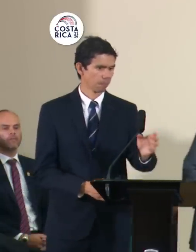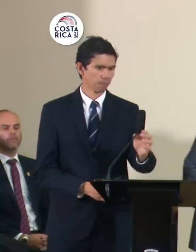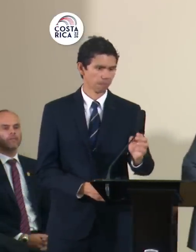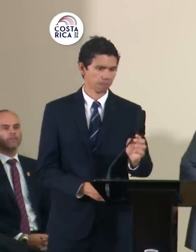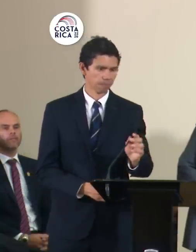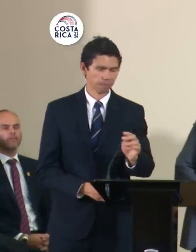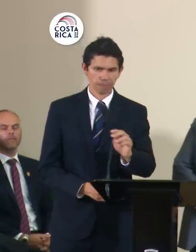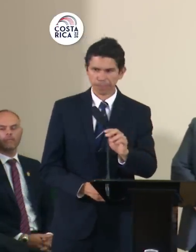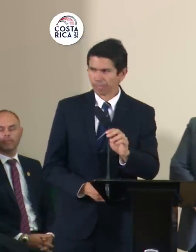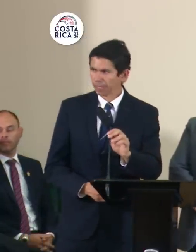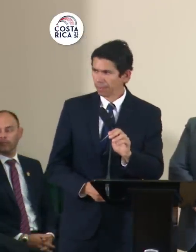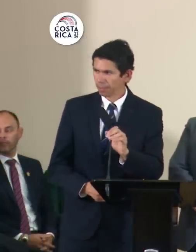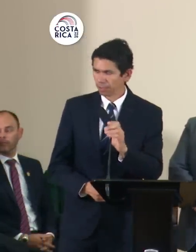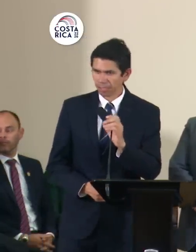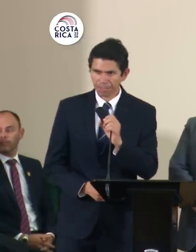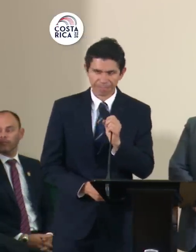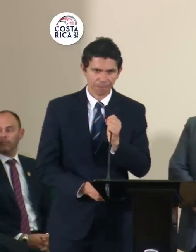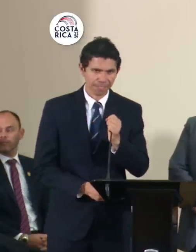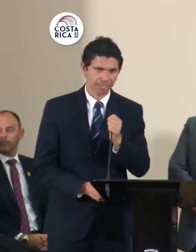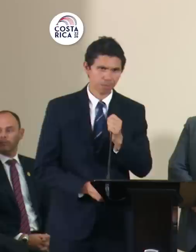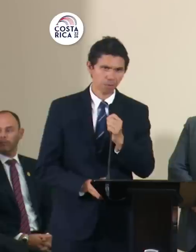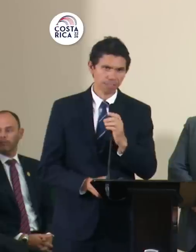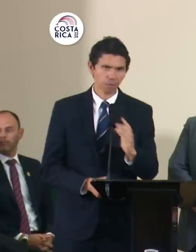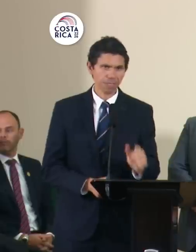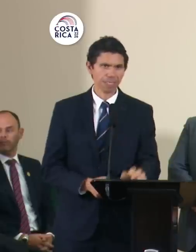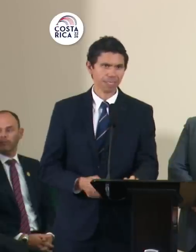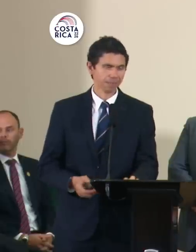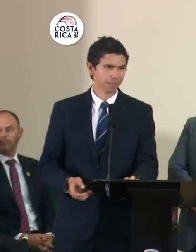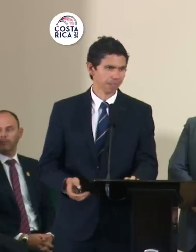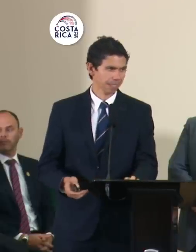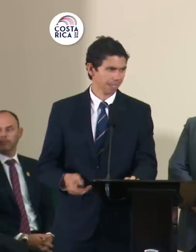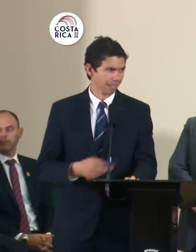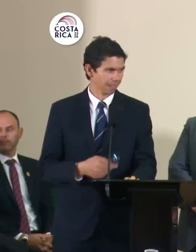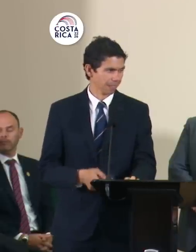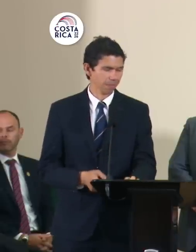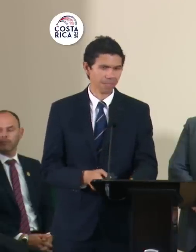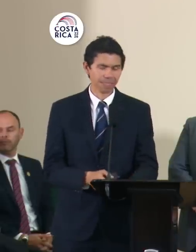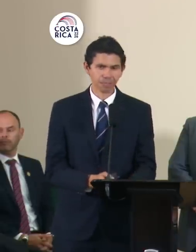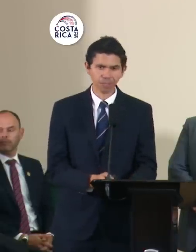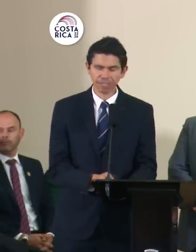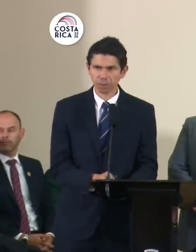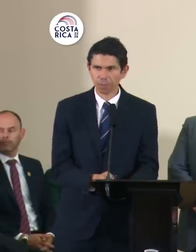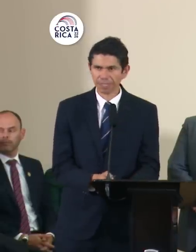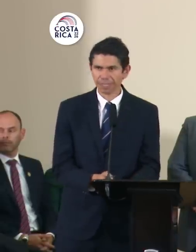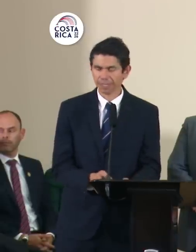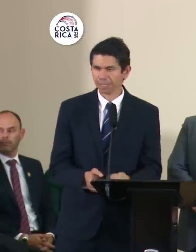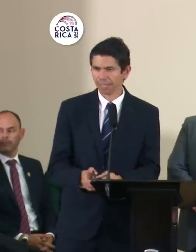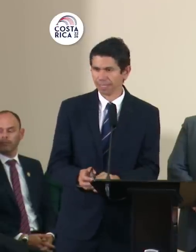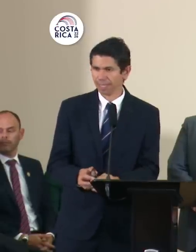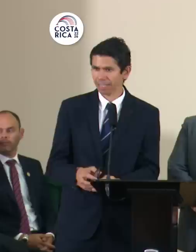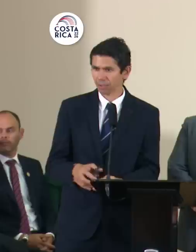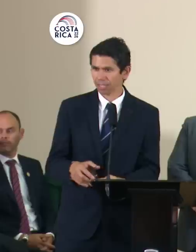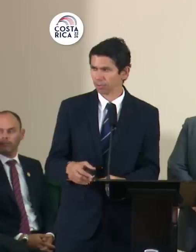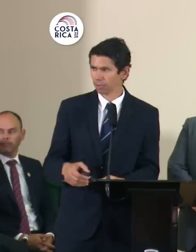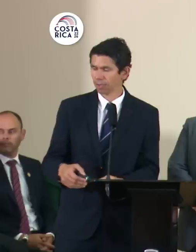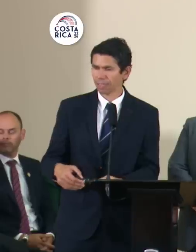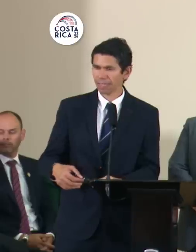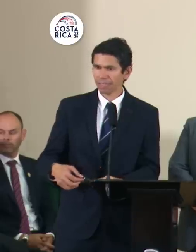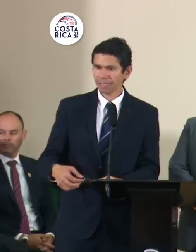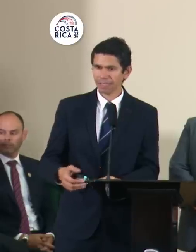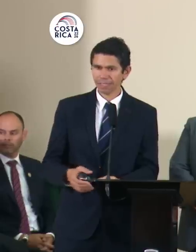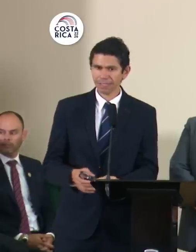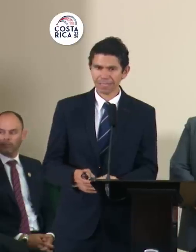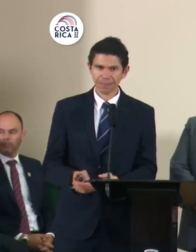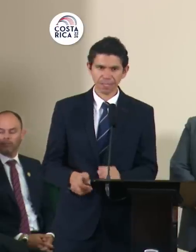cómos. Adelante. Bueno, tal vez a manera muy resumida, ante mandato del señor presidente me trasladé a la zona